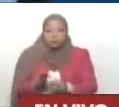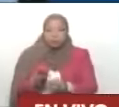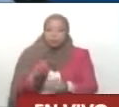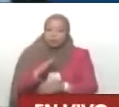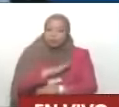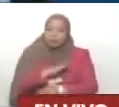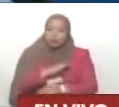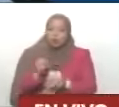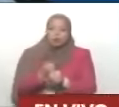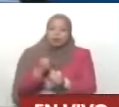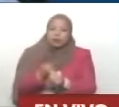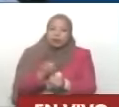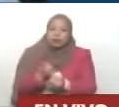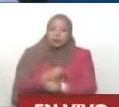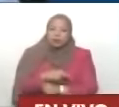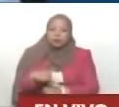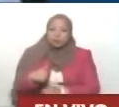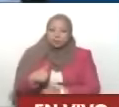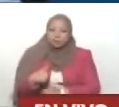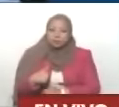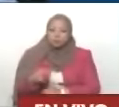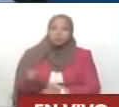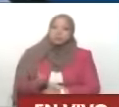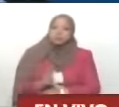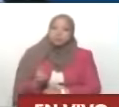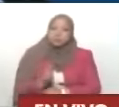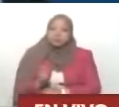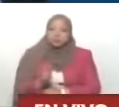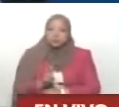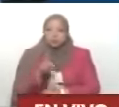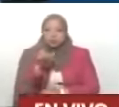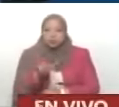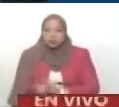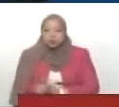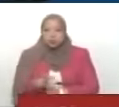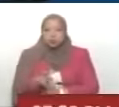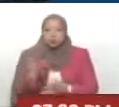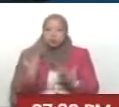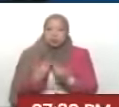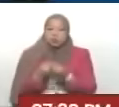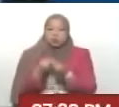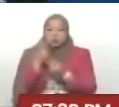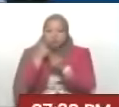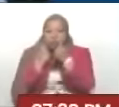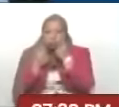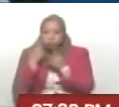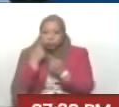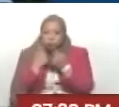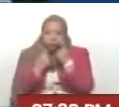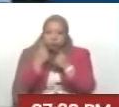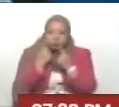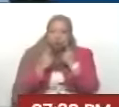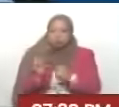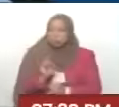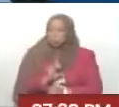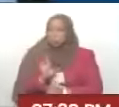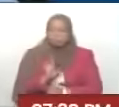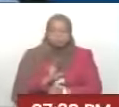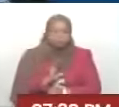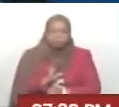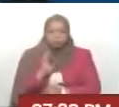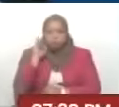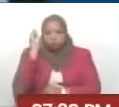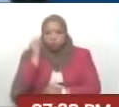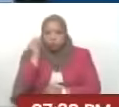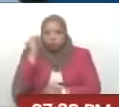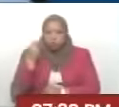propio trabajo. Hoy los venezolanos y las venezolanas no andan con un lloriqueo por ahí. Hoy los venezolanos andan pensando en qué voy